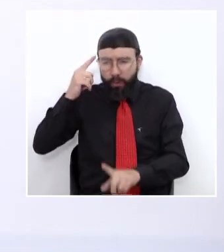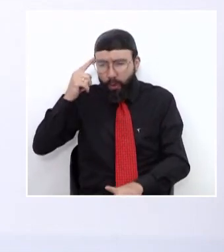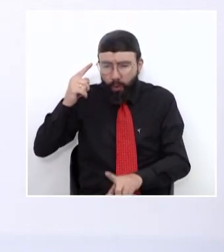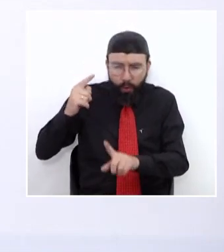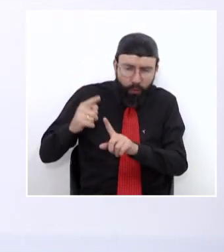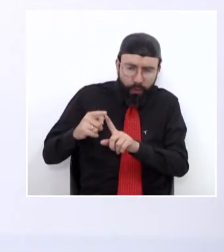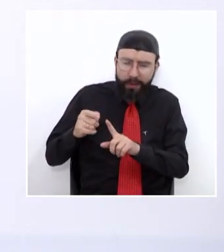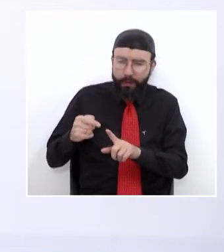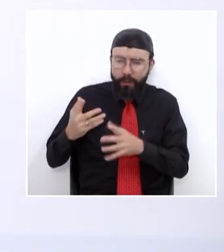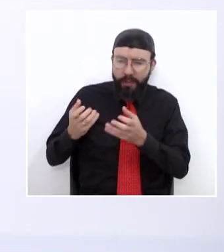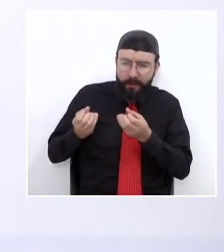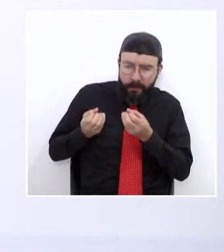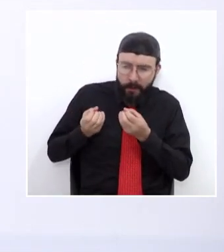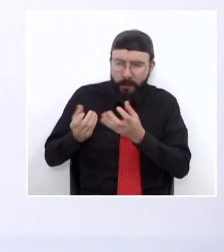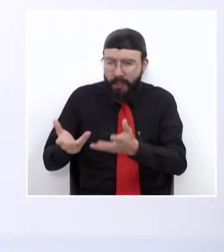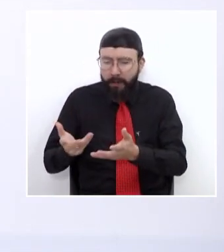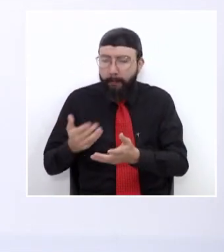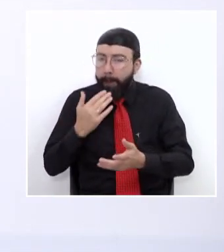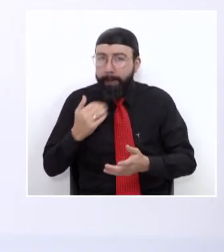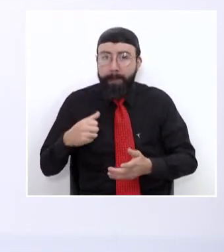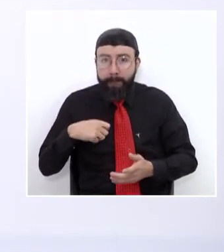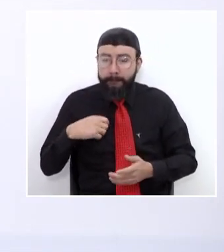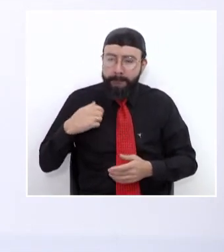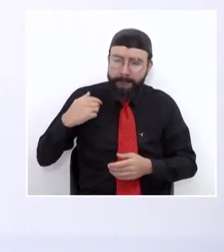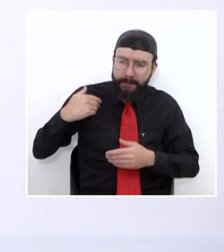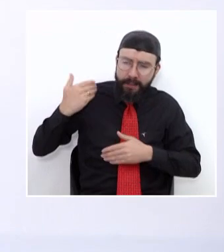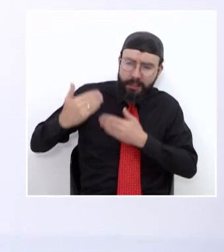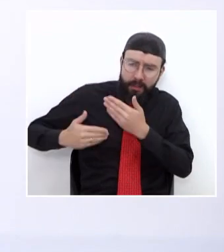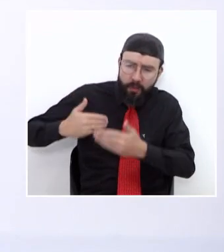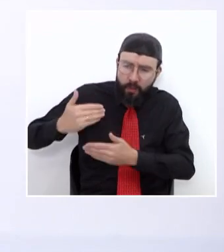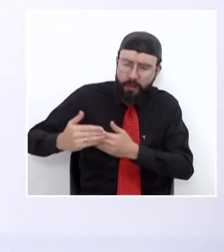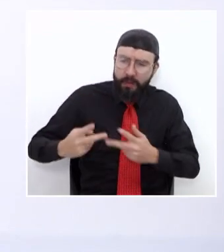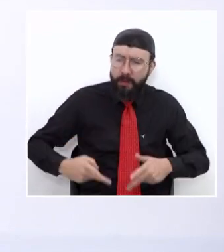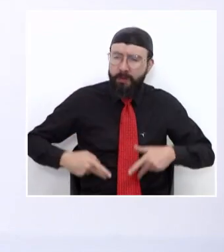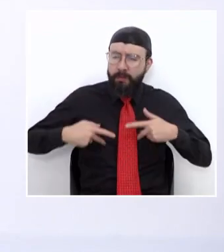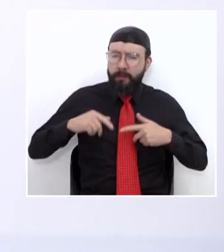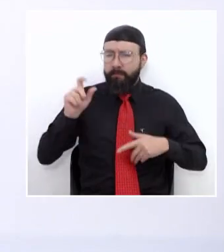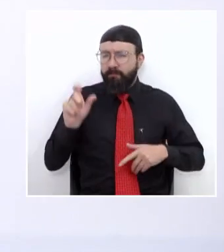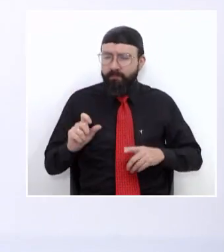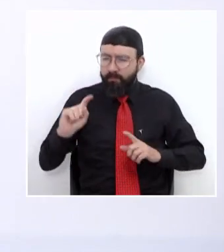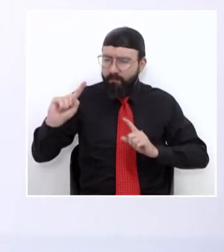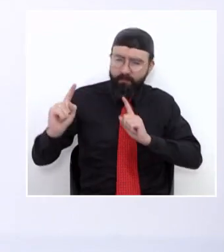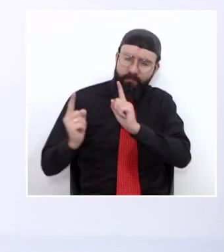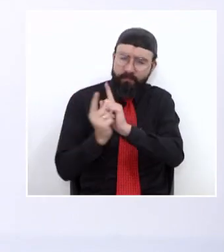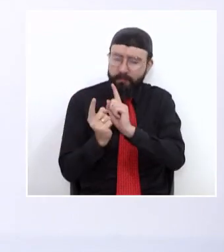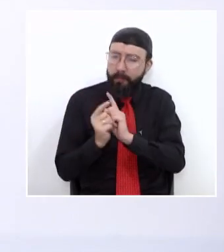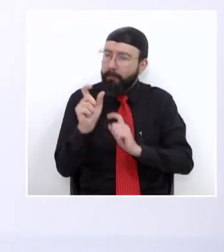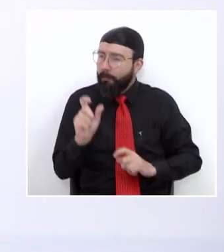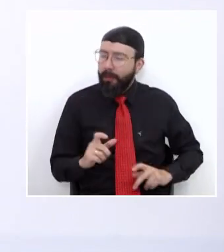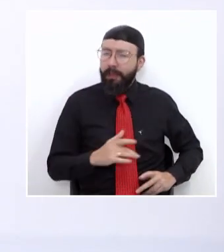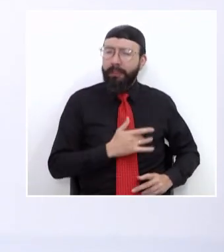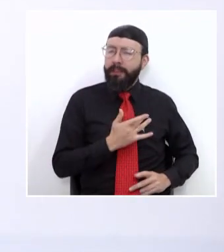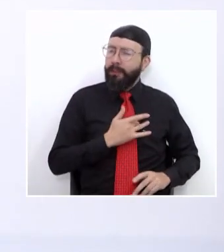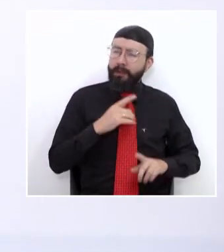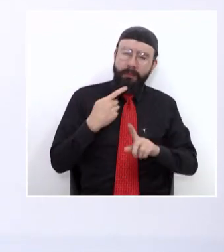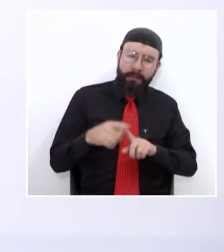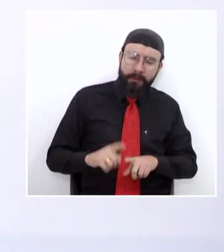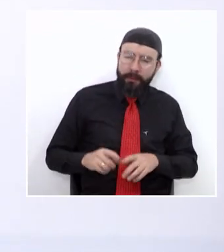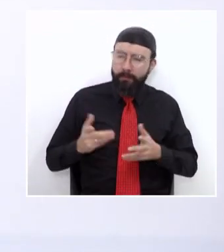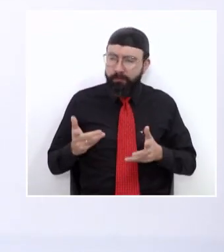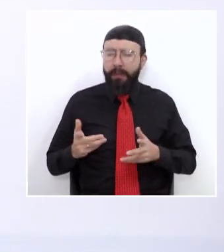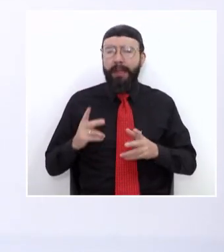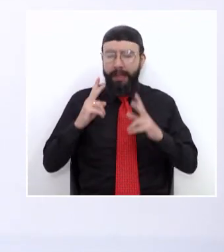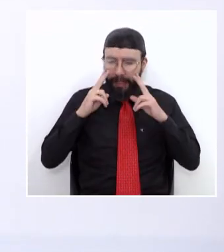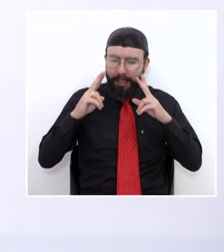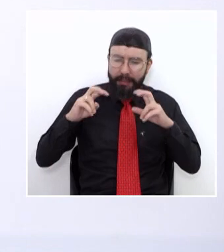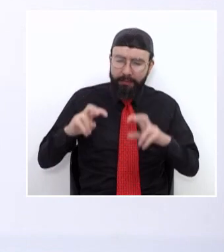quiero dar, ¿no es cierto? Cuando tengo una historia de vida, cuando tengo un paciente, cuando tiene ciertos síntomas y dentro del perfil